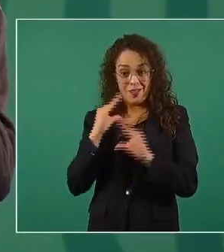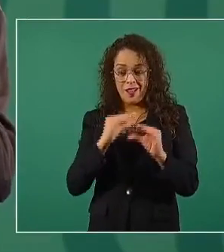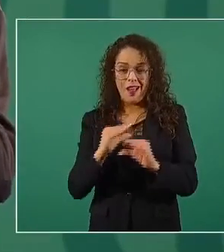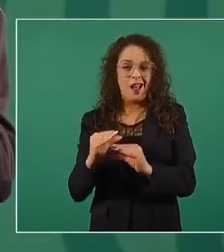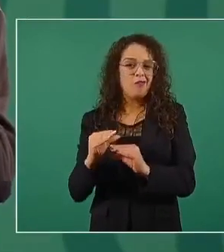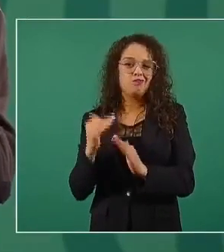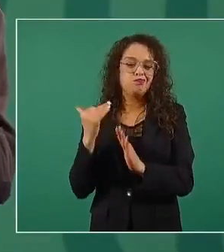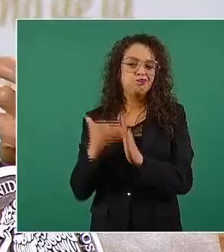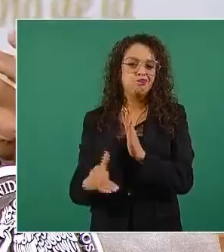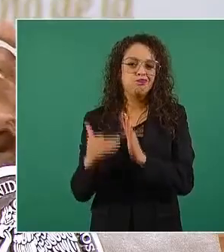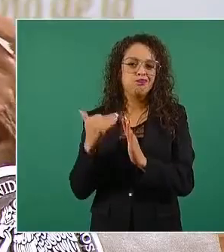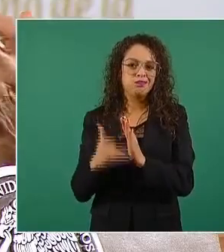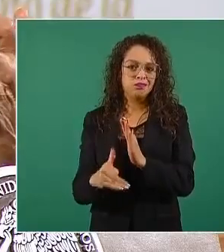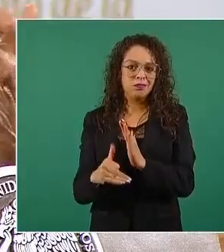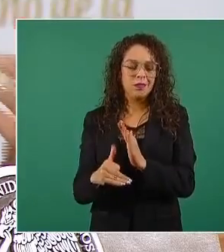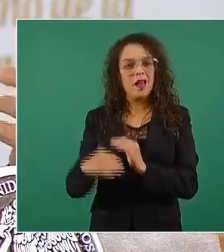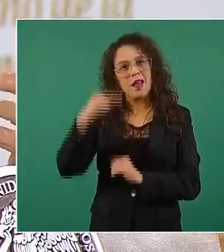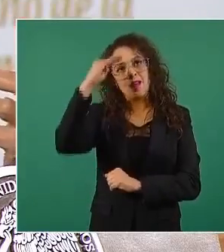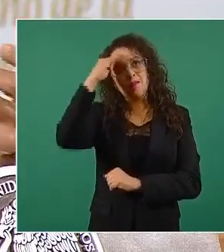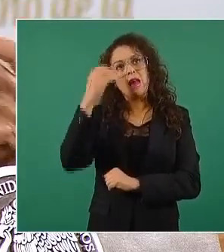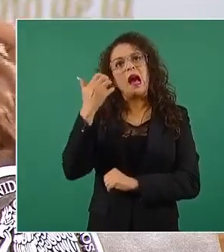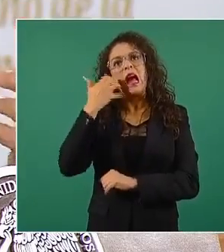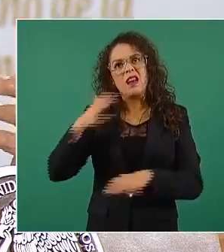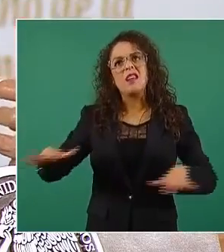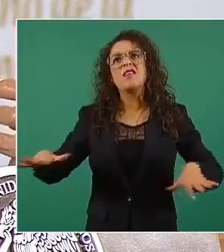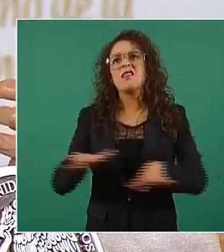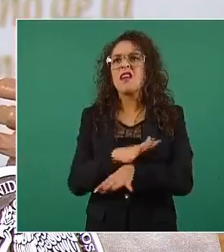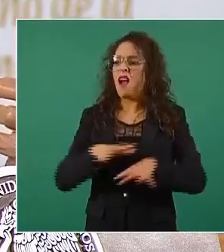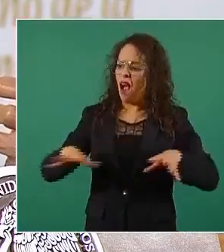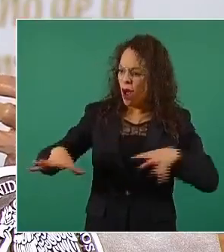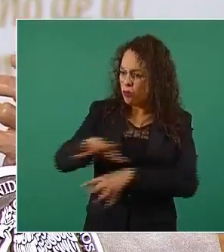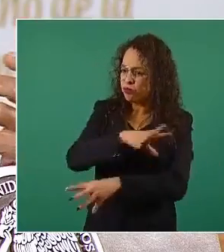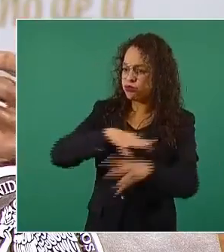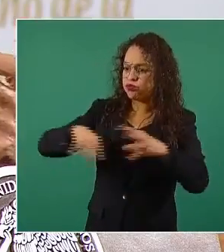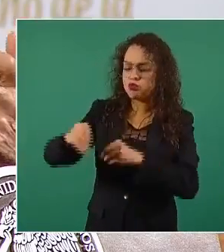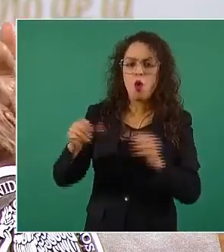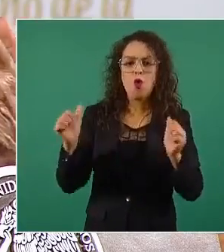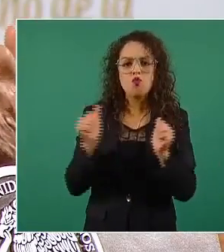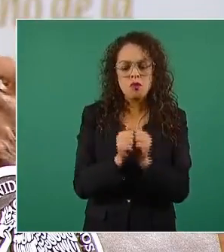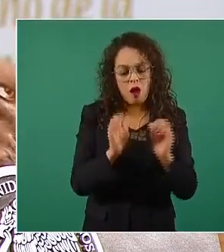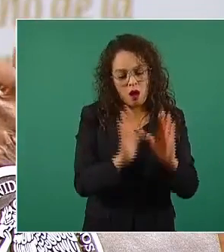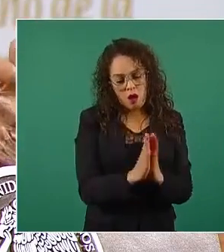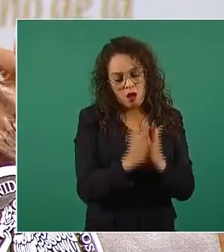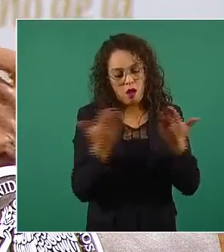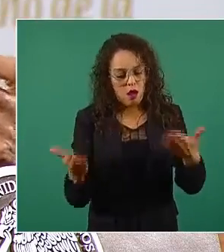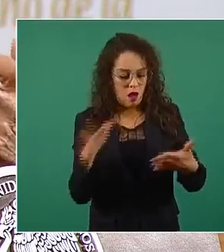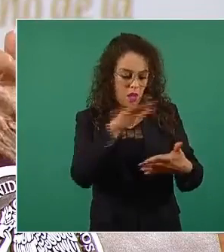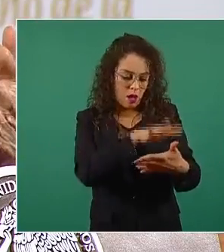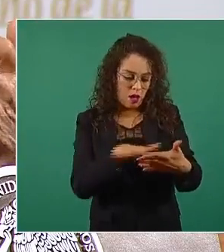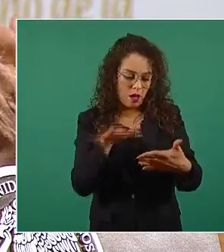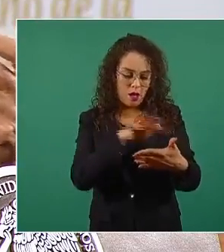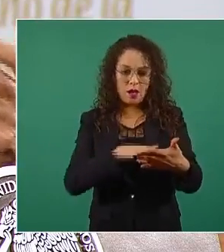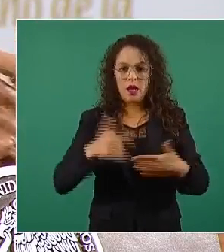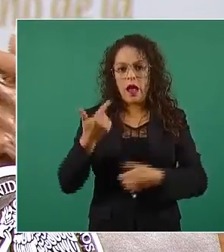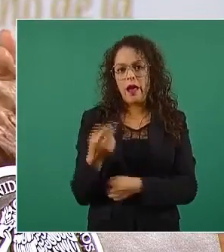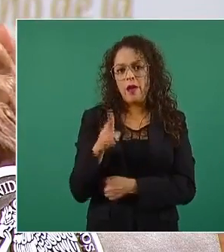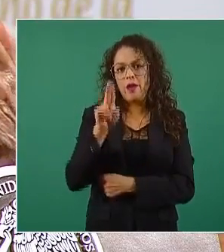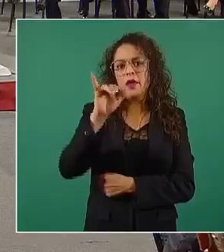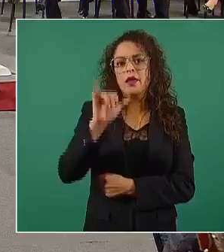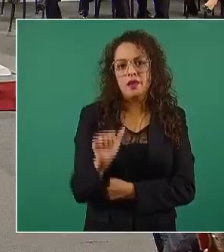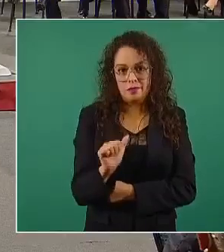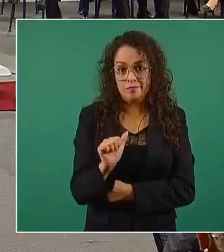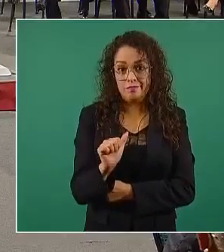con instrumentos, con manuales, con guías. Y entonces es natural que los